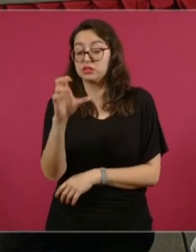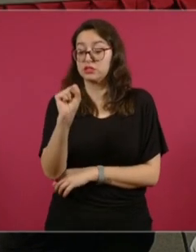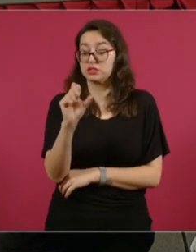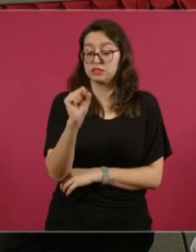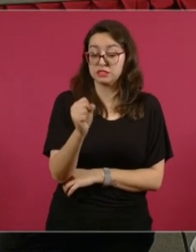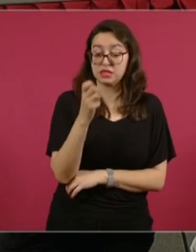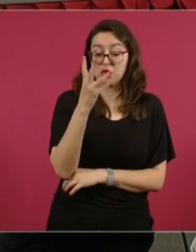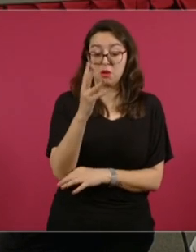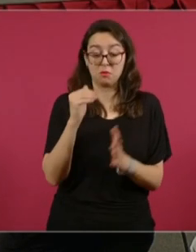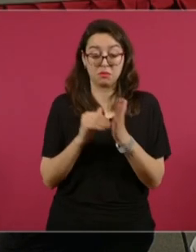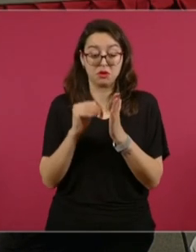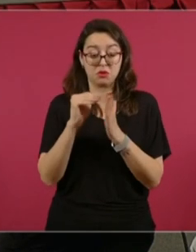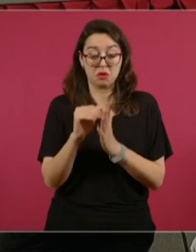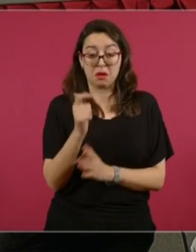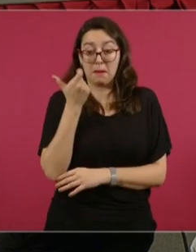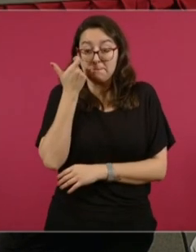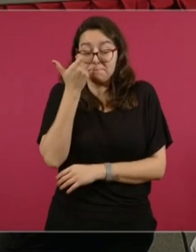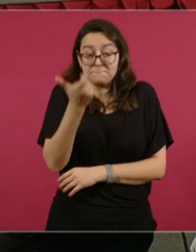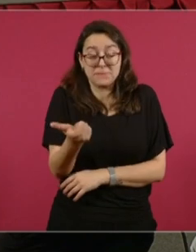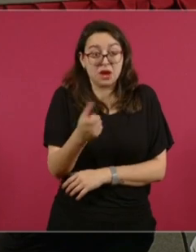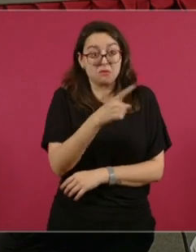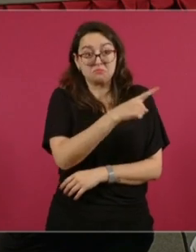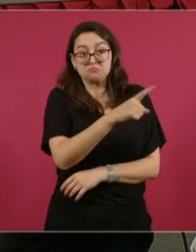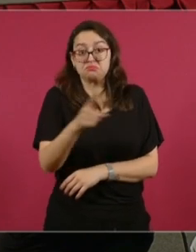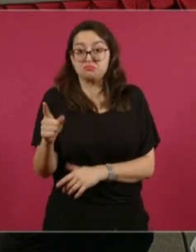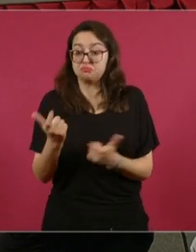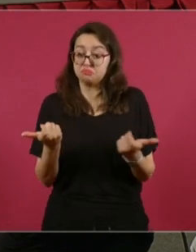2.264 millones de pesos